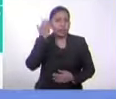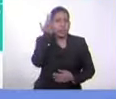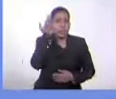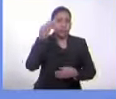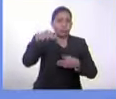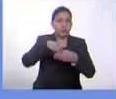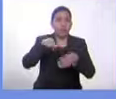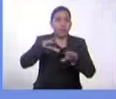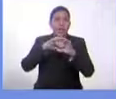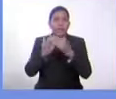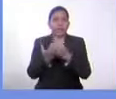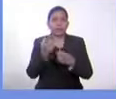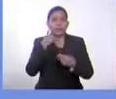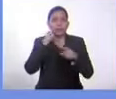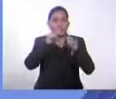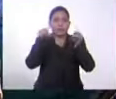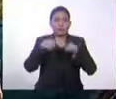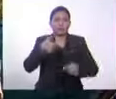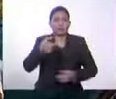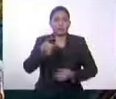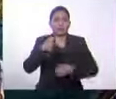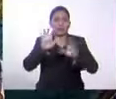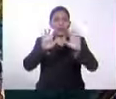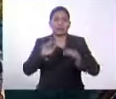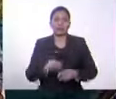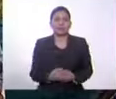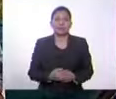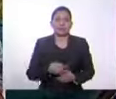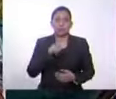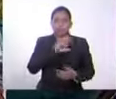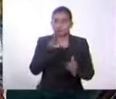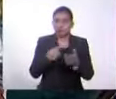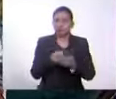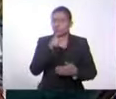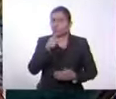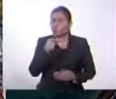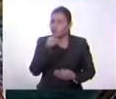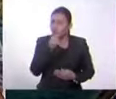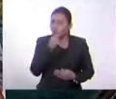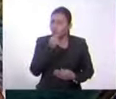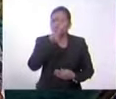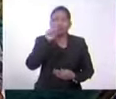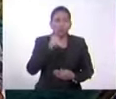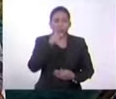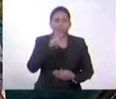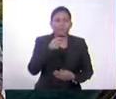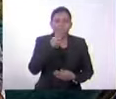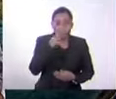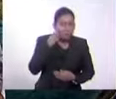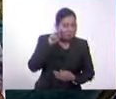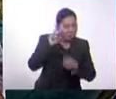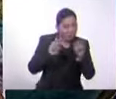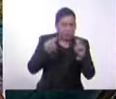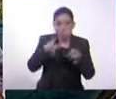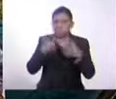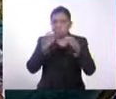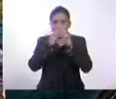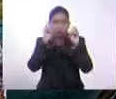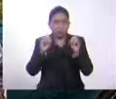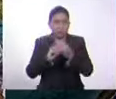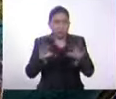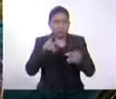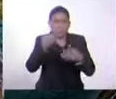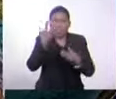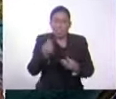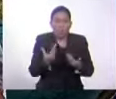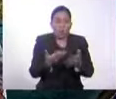página de Facebook de Televisión de El Salvador. Todos estos documentos e información las pueden solicitar y pueden estar pendientes en cualquier momento del